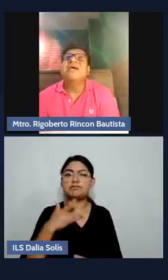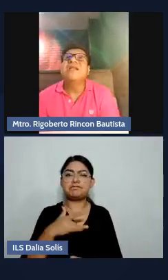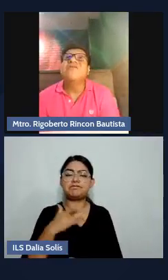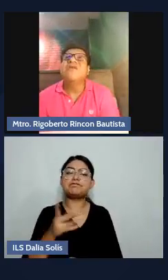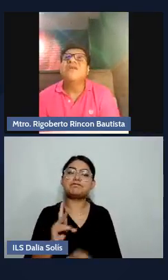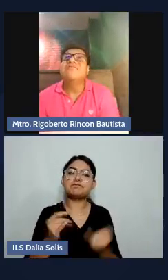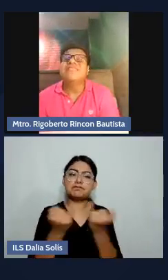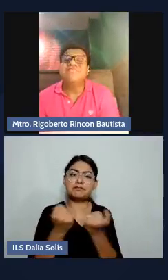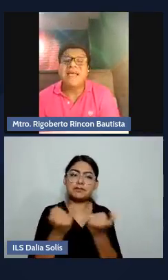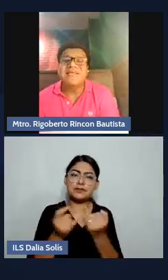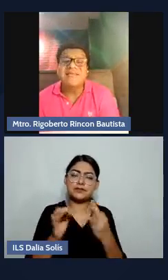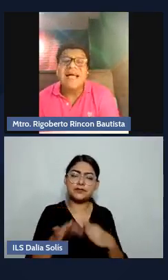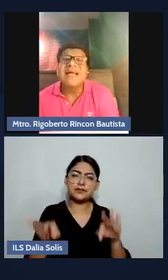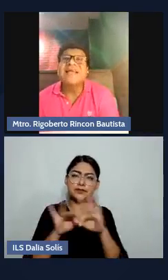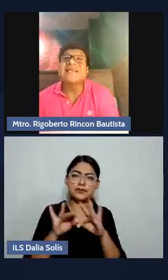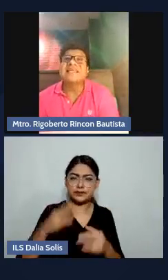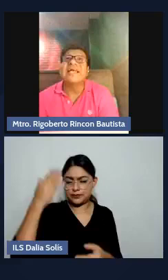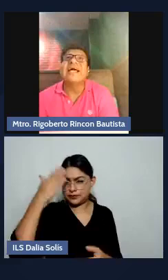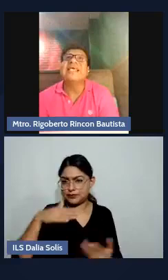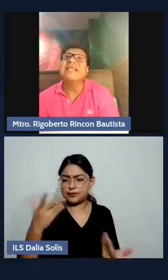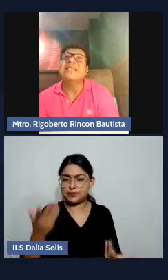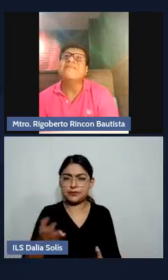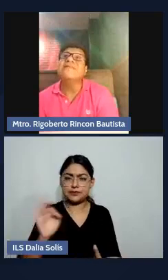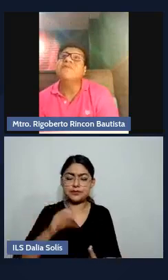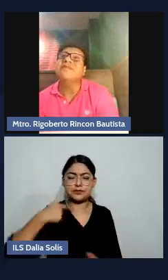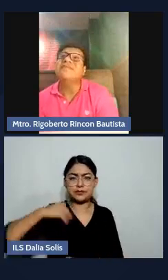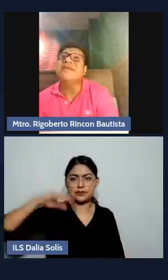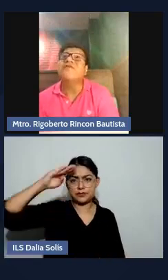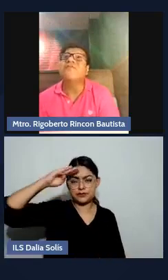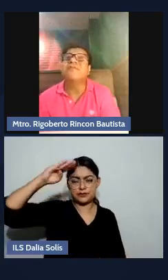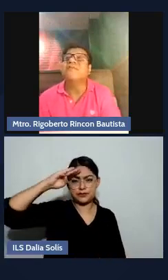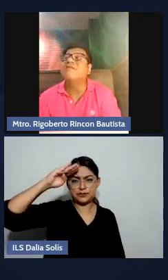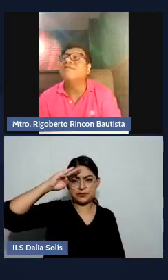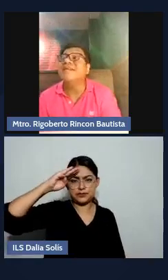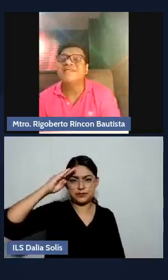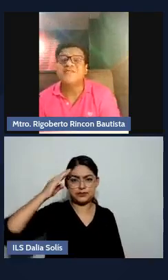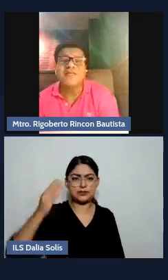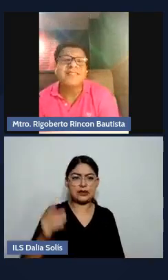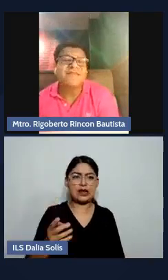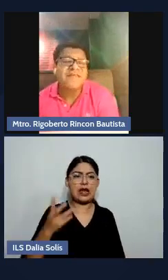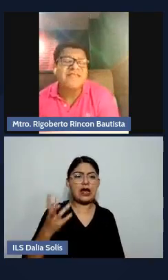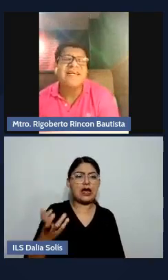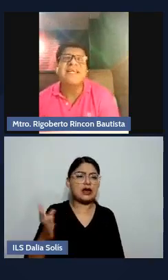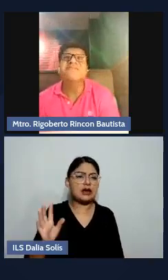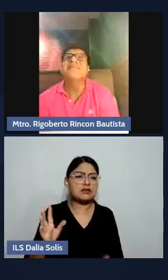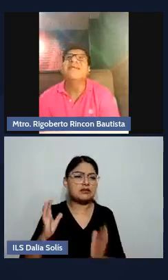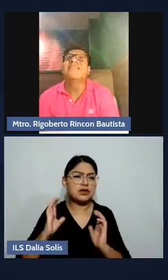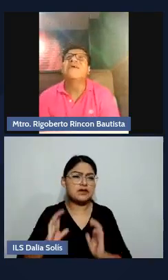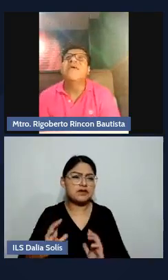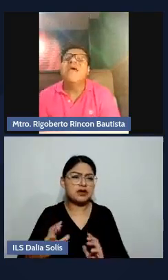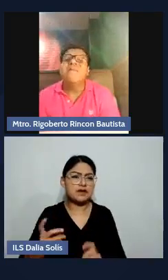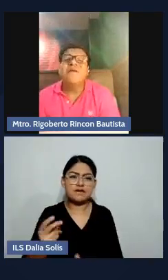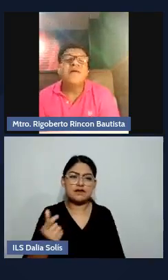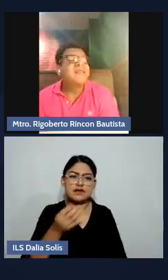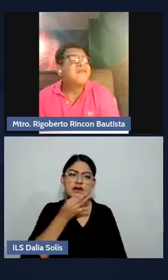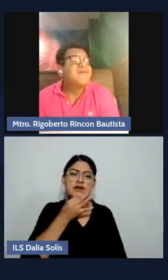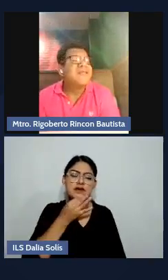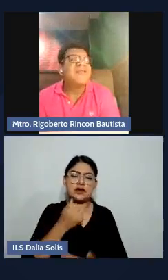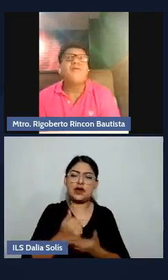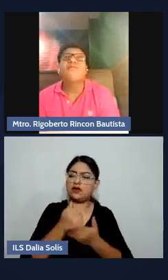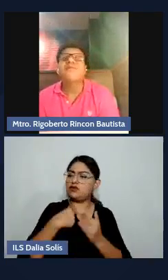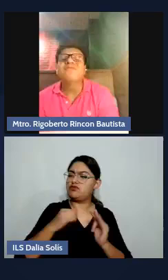hace pensar que se da y que tal vez puede ser completamente una respuesta física inmediata, pero anteriormente, como vimos